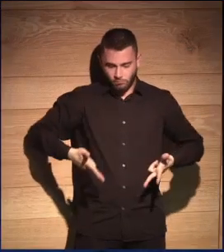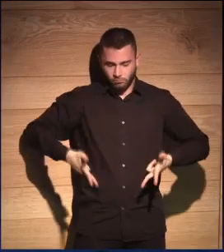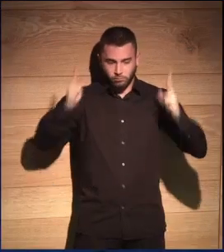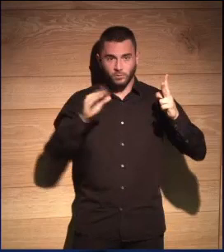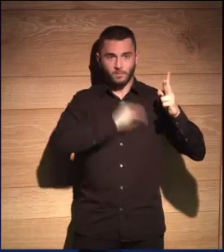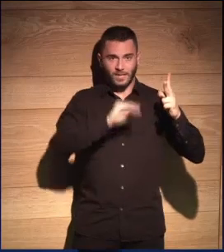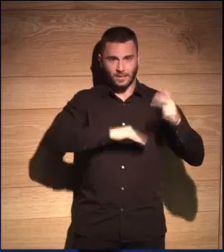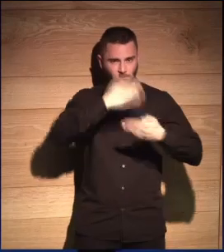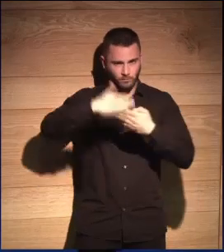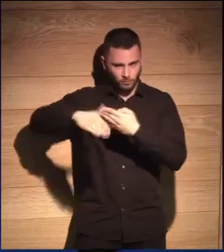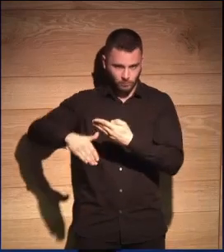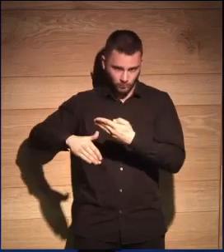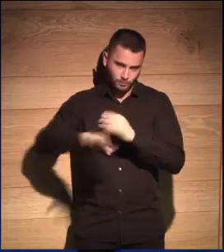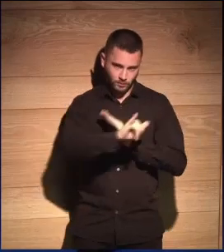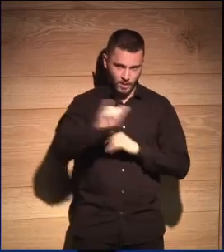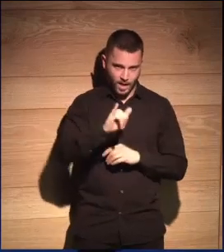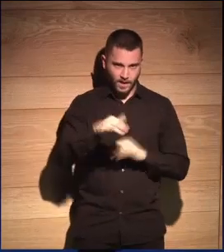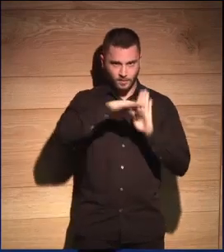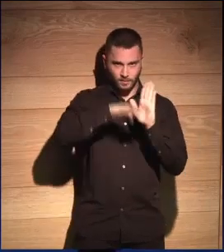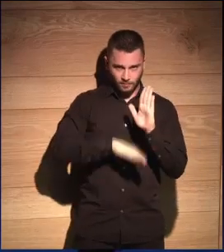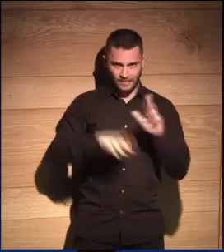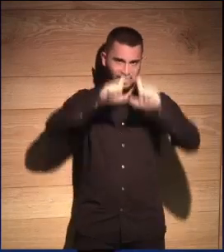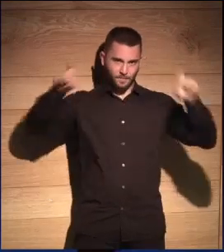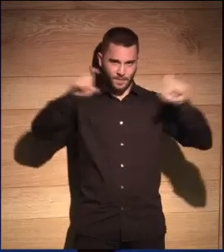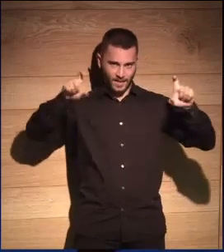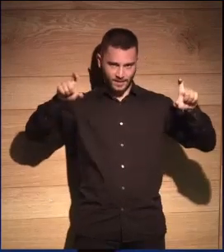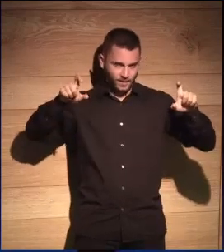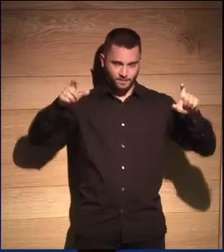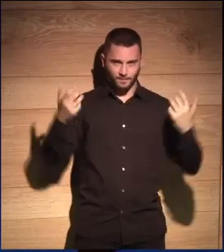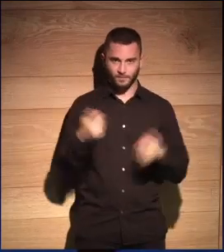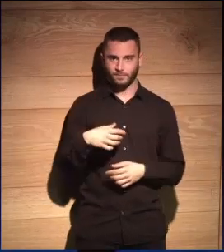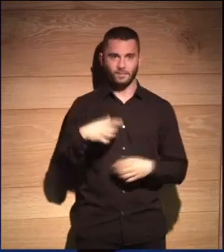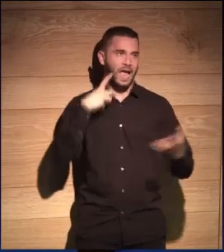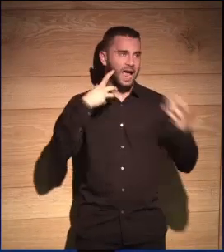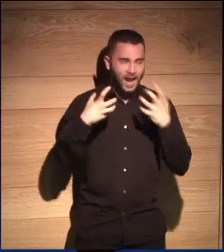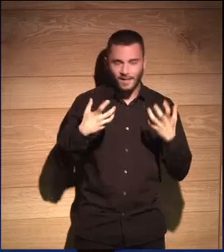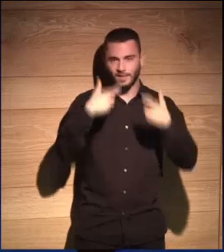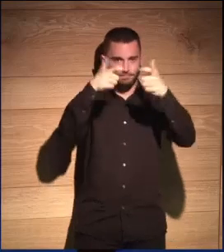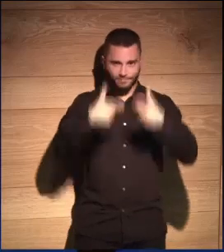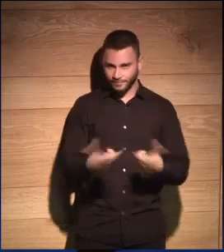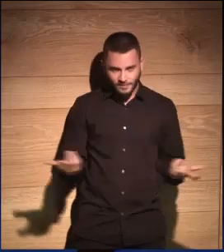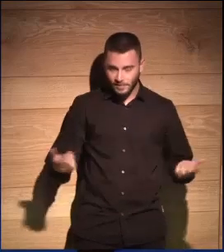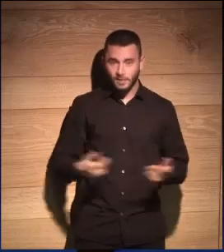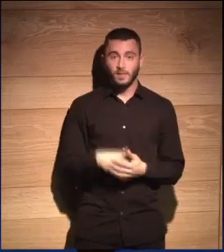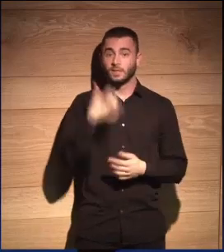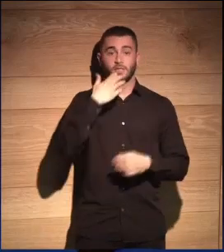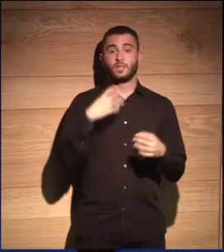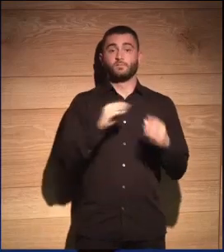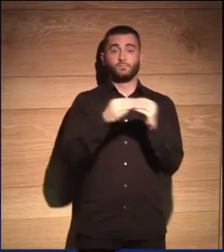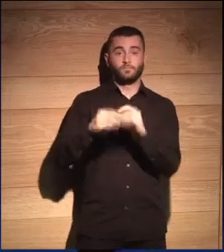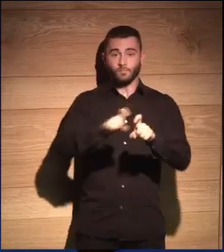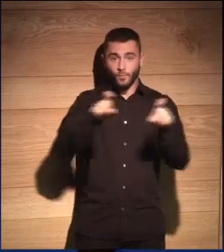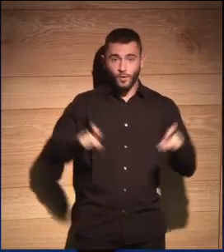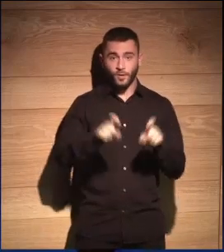unos márgenes y dentro de unas pautas de empresa a todos los niveles, a nivel de arte, pero a nivel de programación también. Si se te ocurre